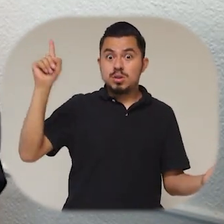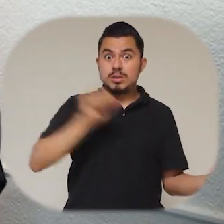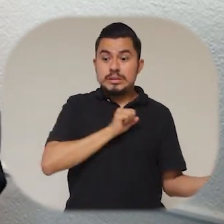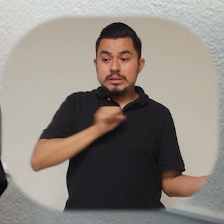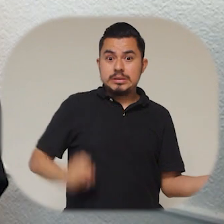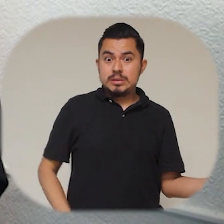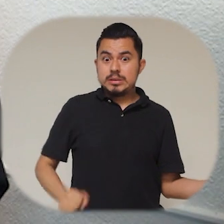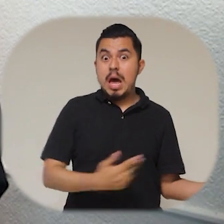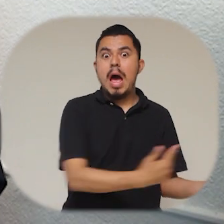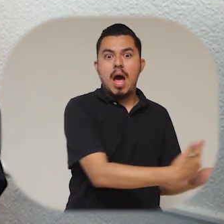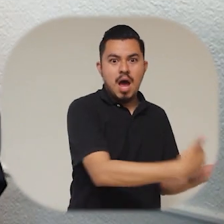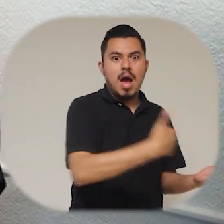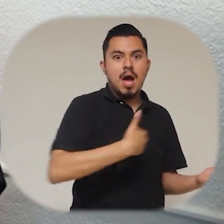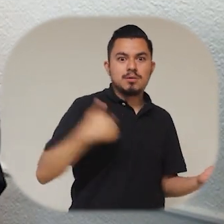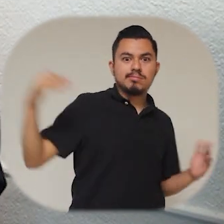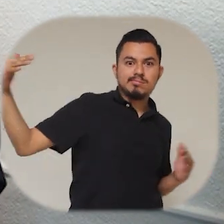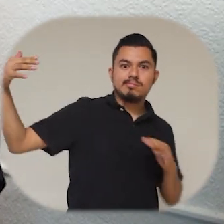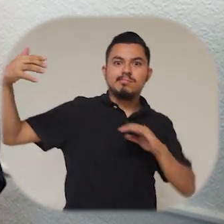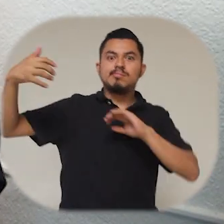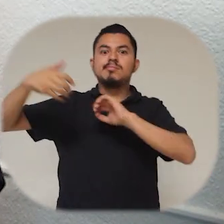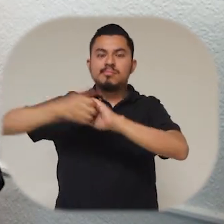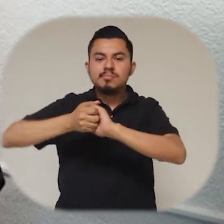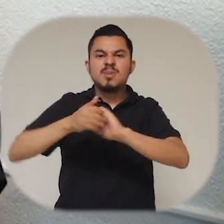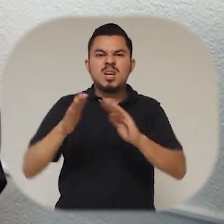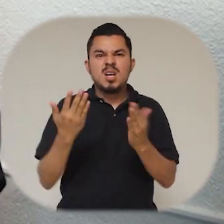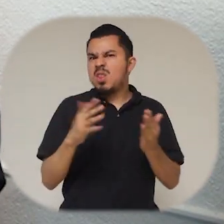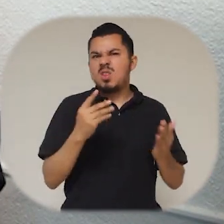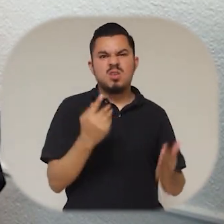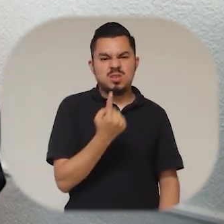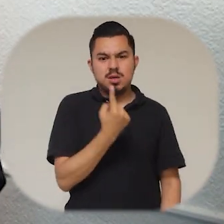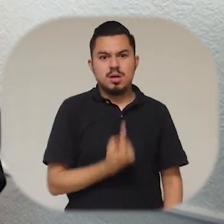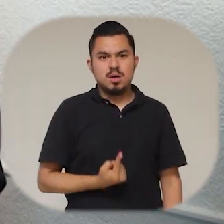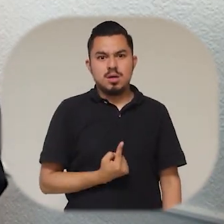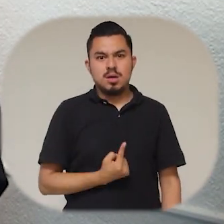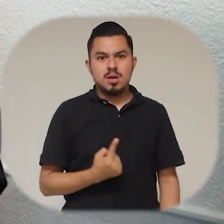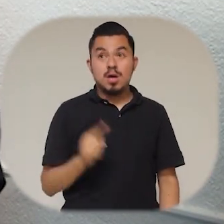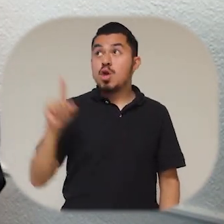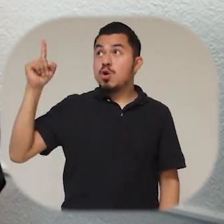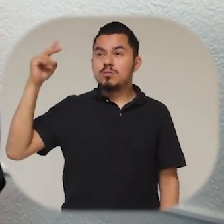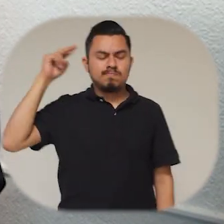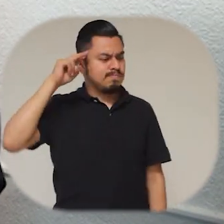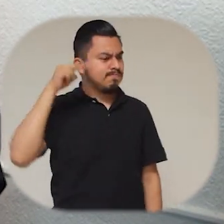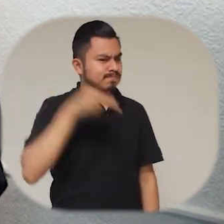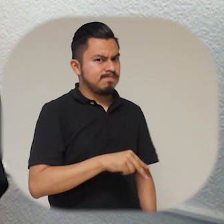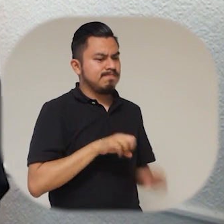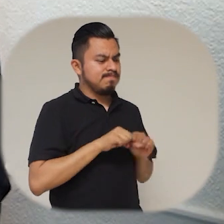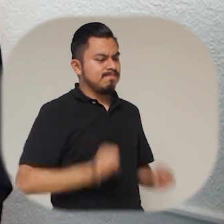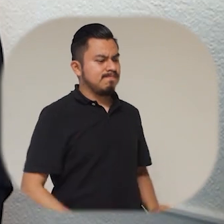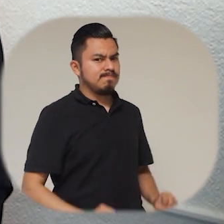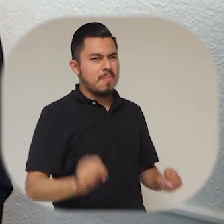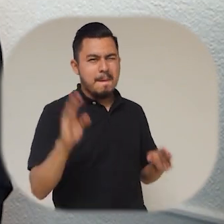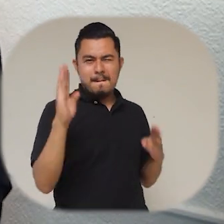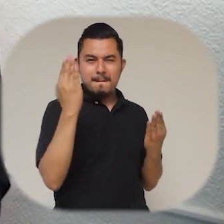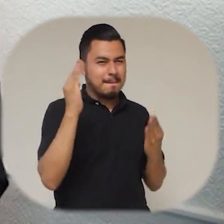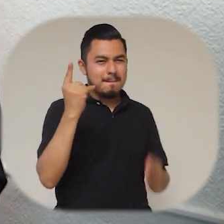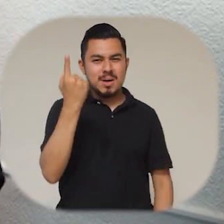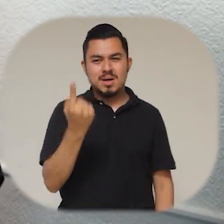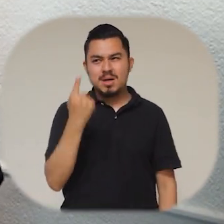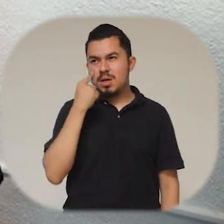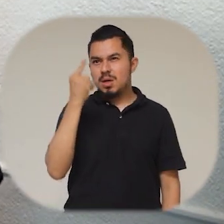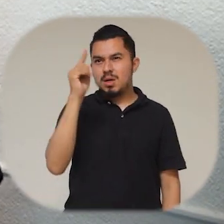Dios. Si lo comparamos al profeta, el profeta era alguien que venía de parte de